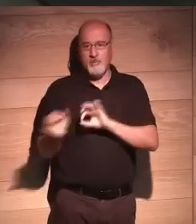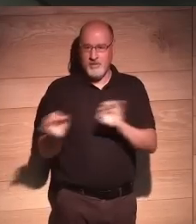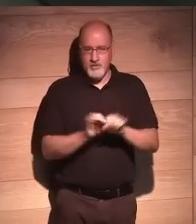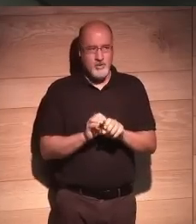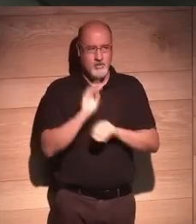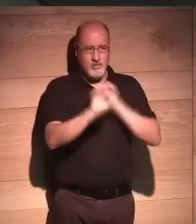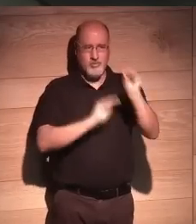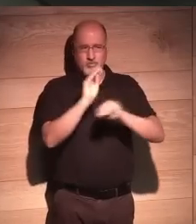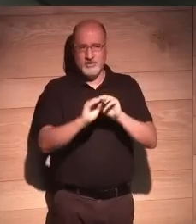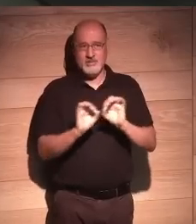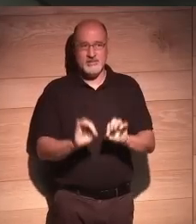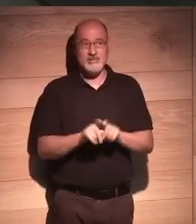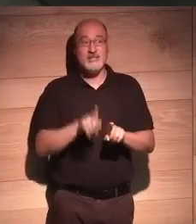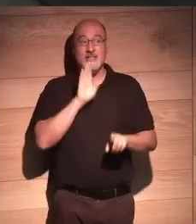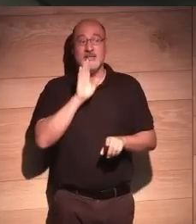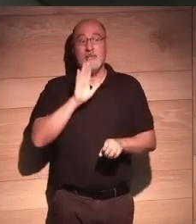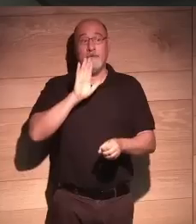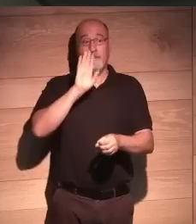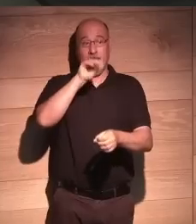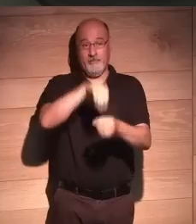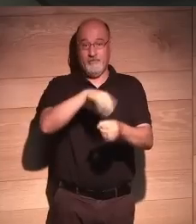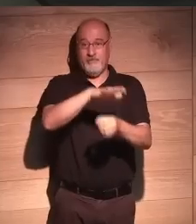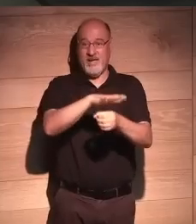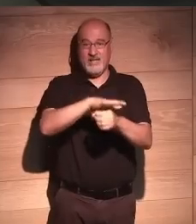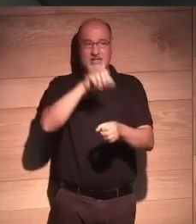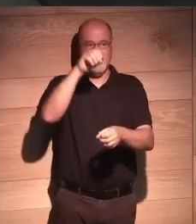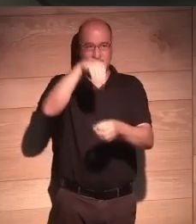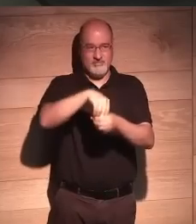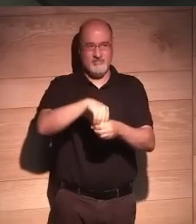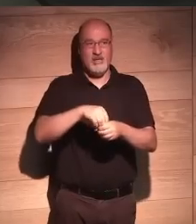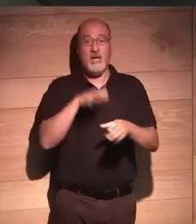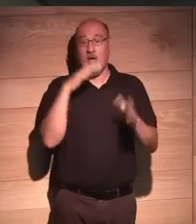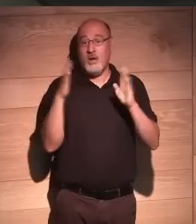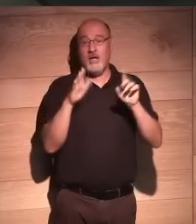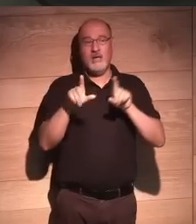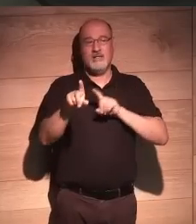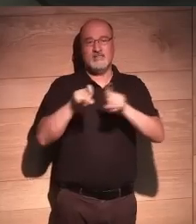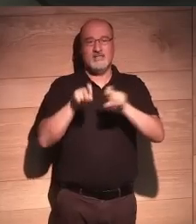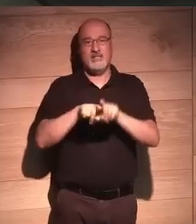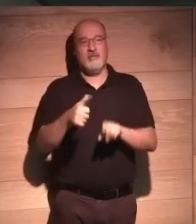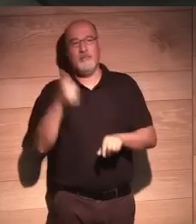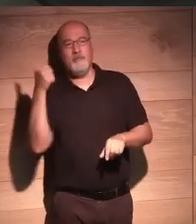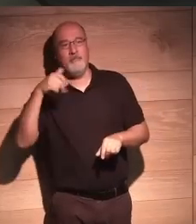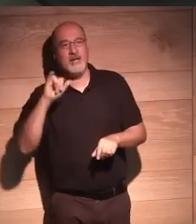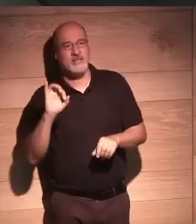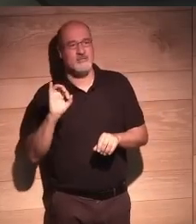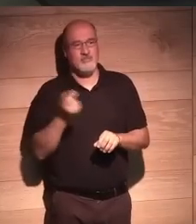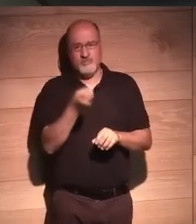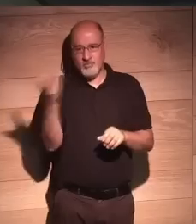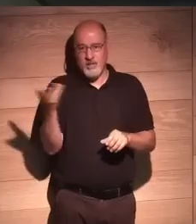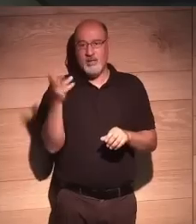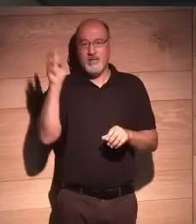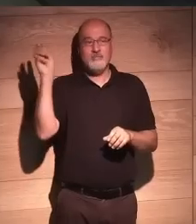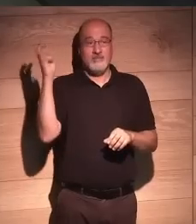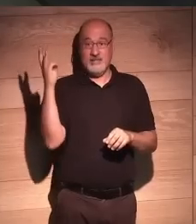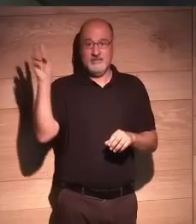preparado mucho, tenían Nos han mucho apuntado. faltado martianos porque están en la La selectividad. selectividad. Pero ellas están